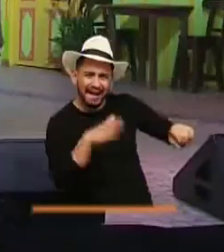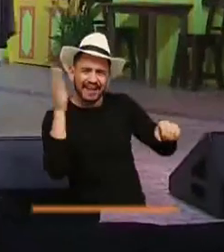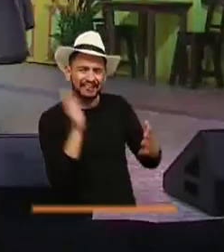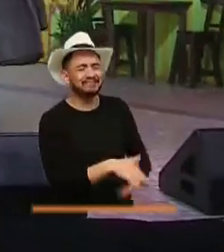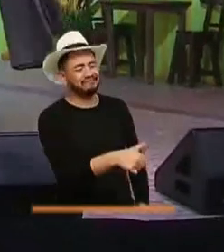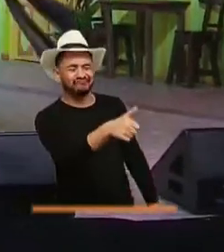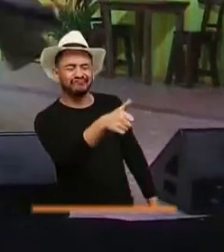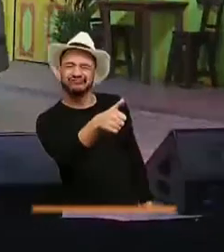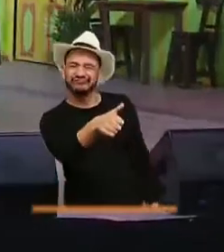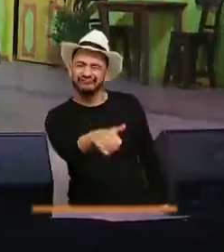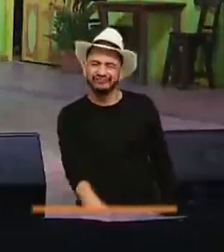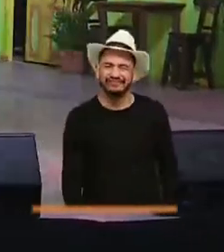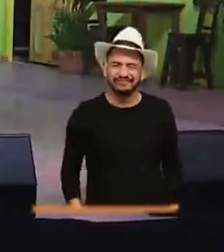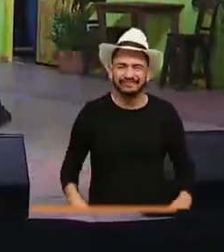tetero.